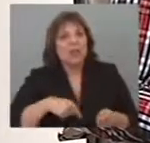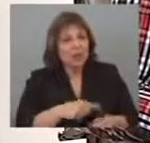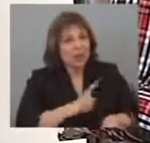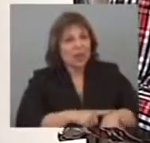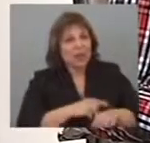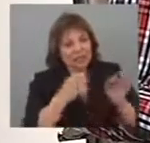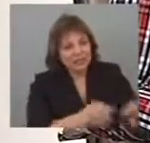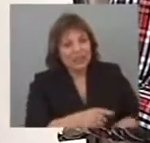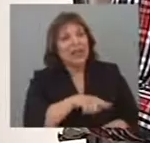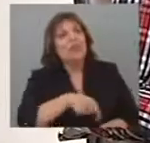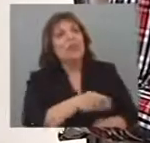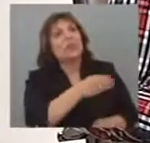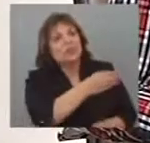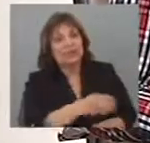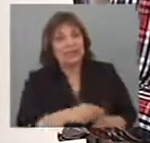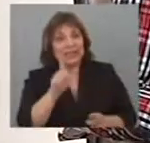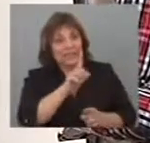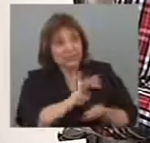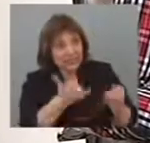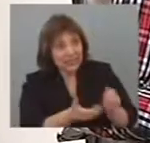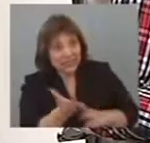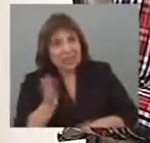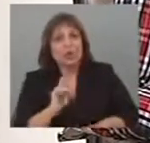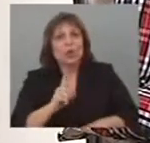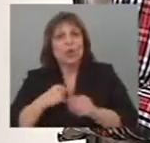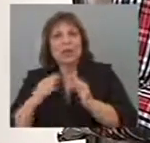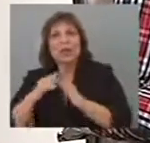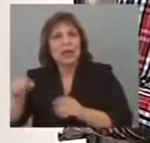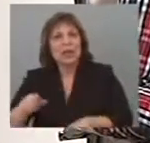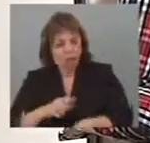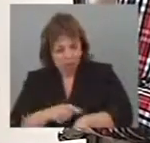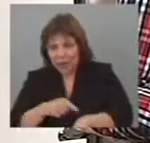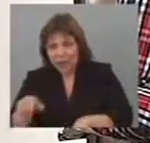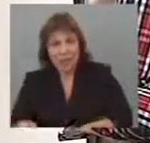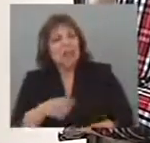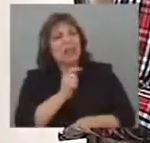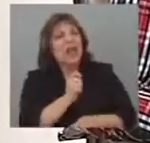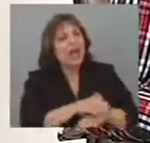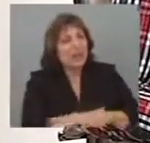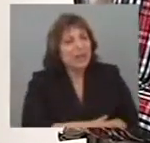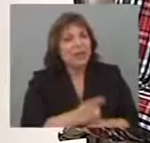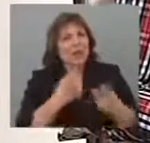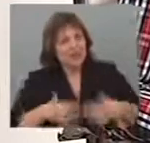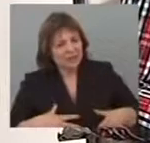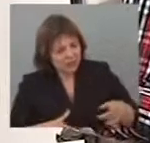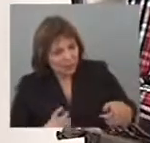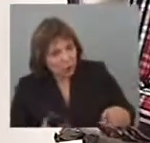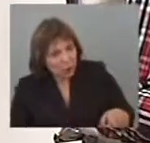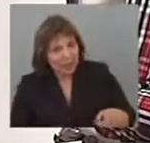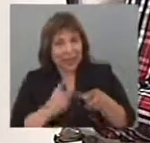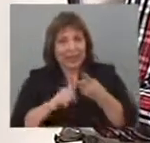llegás, dónde estás ahora, si saliste al liceo a tal hora, por qué no estás ahora en tal lugar, quiénes son tus amigas, cómo te vestís,